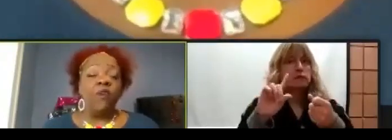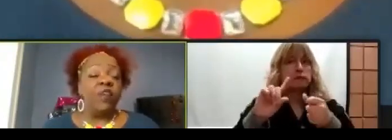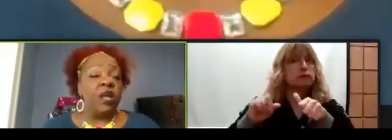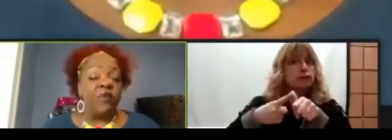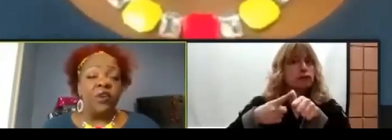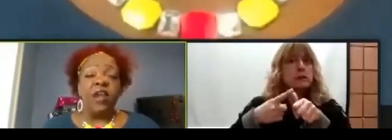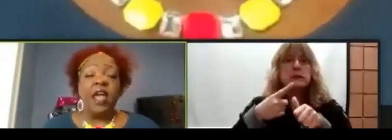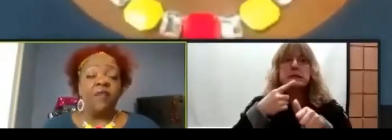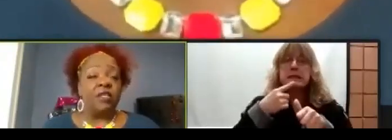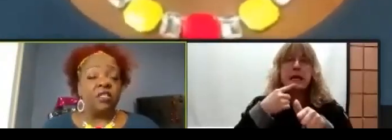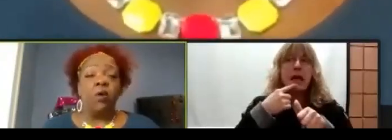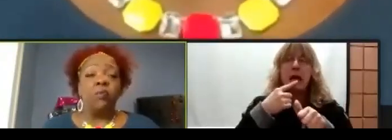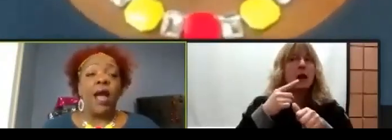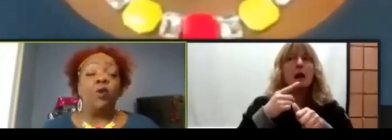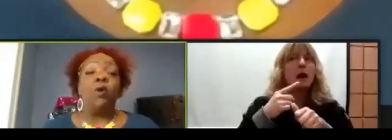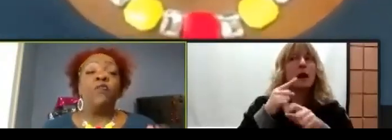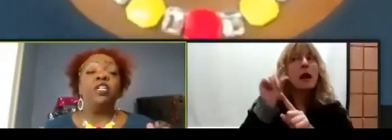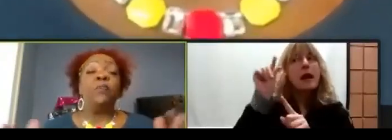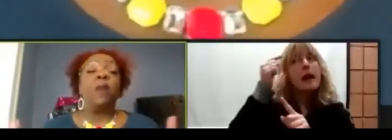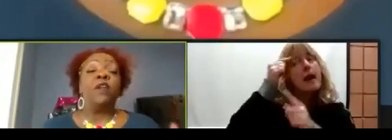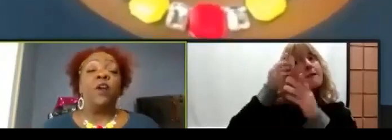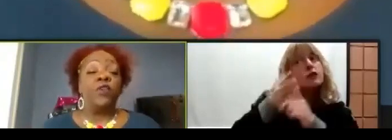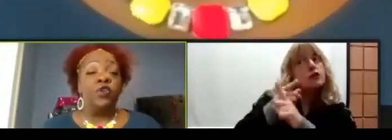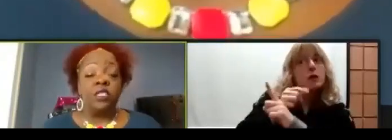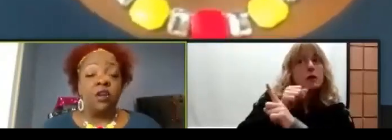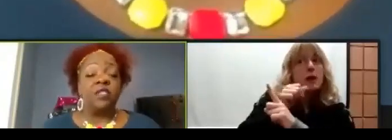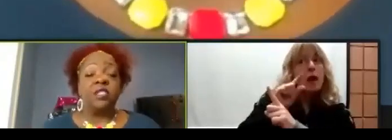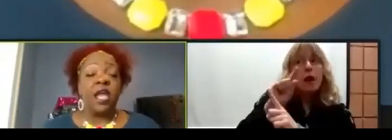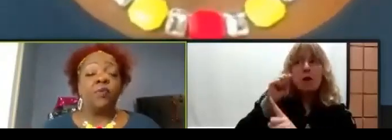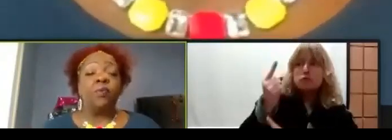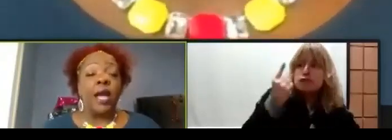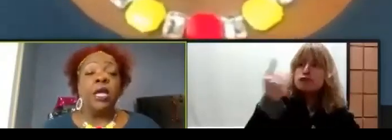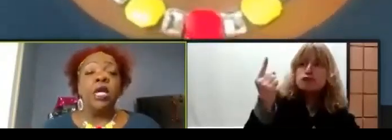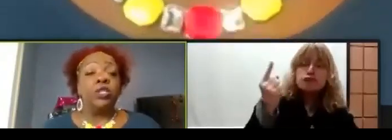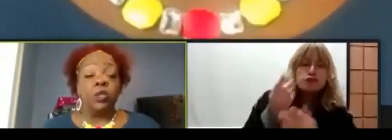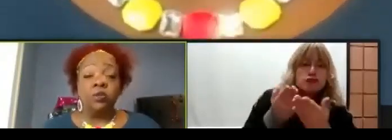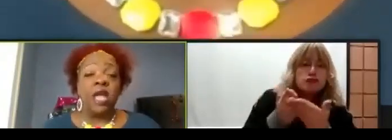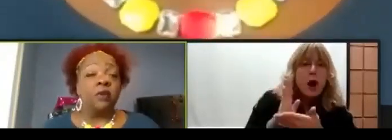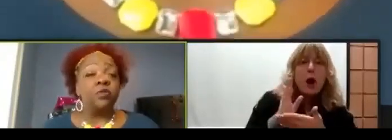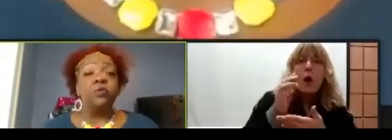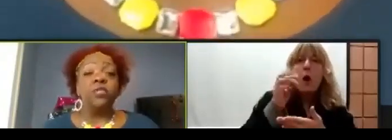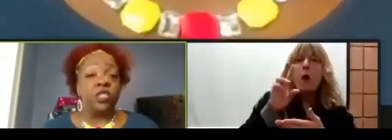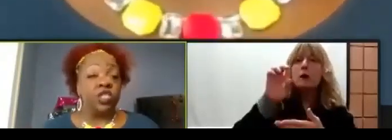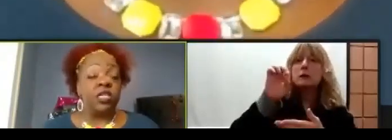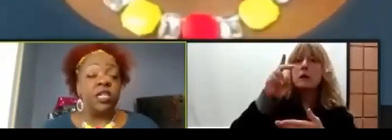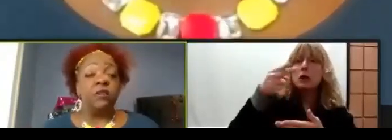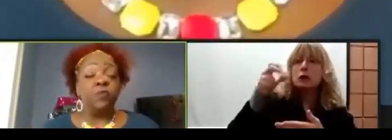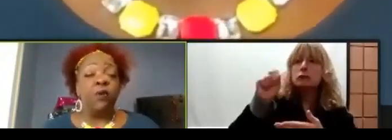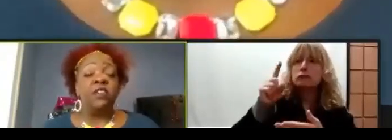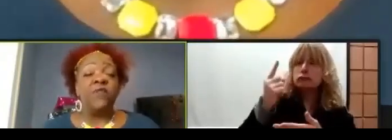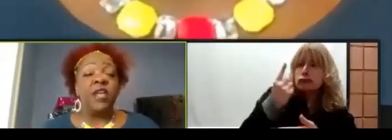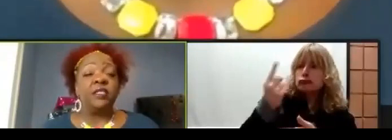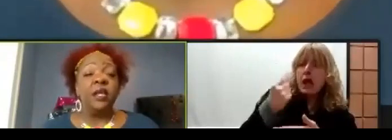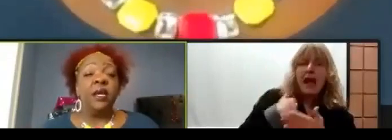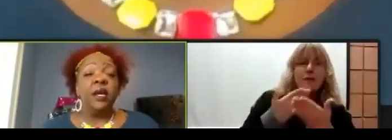que tenga todo el derecho a cerrar las escuelas cerrar los eventos desportes no